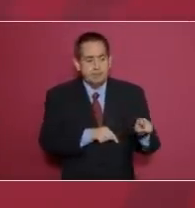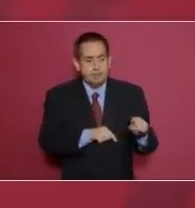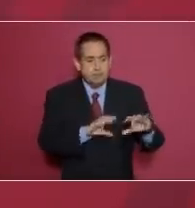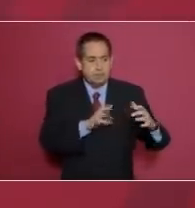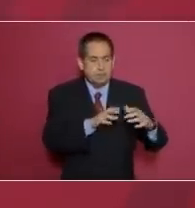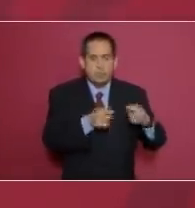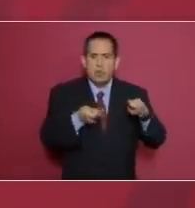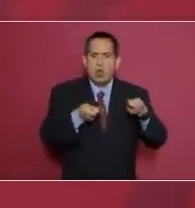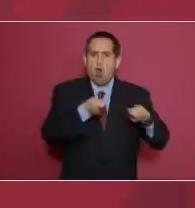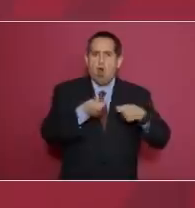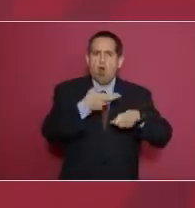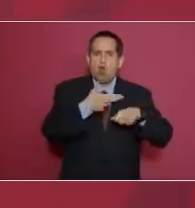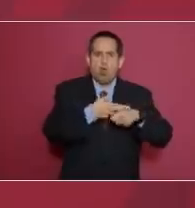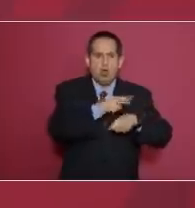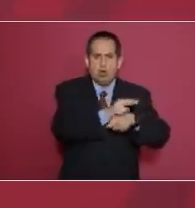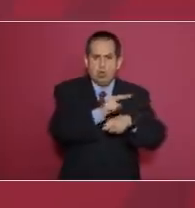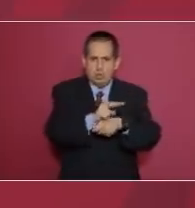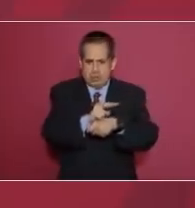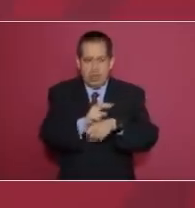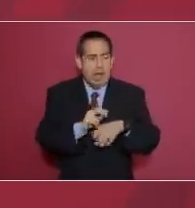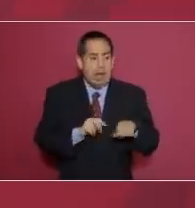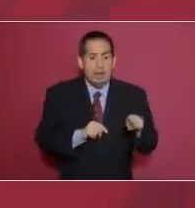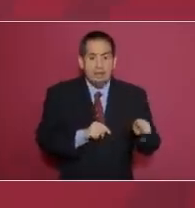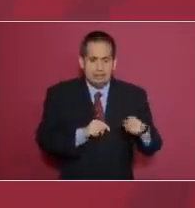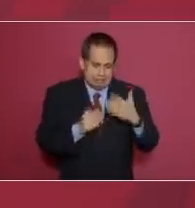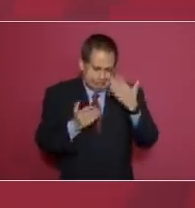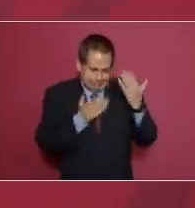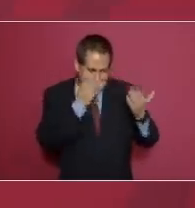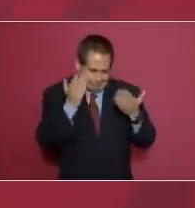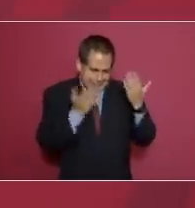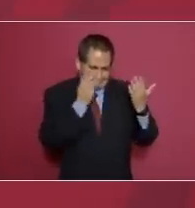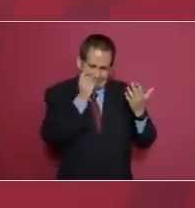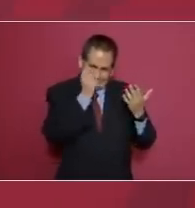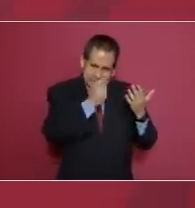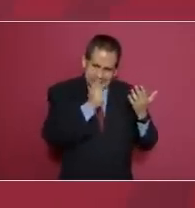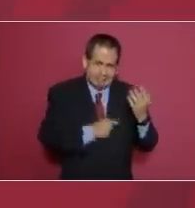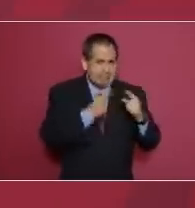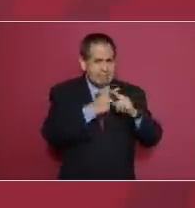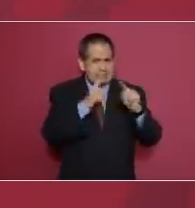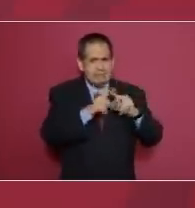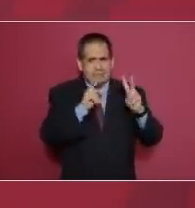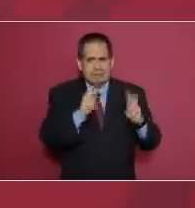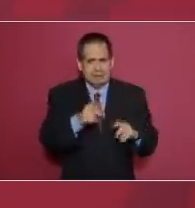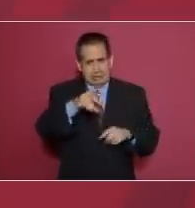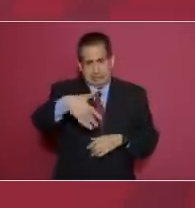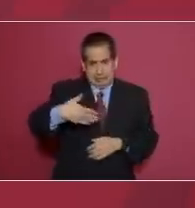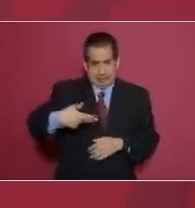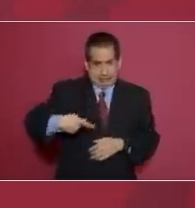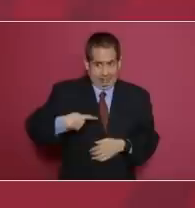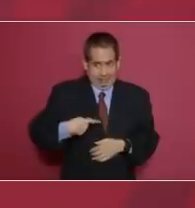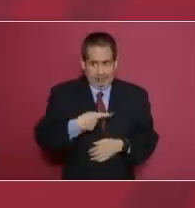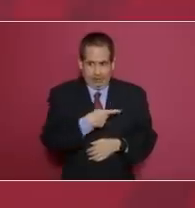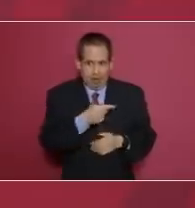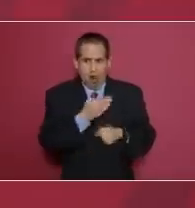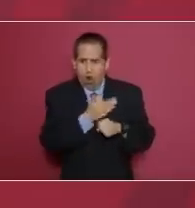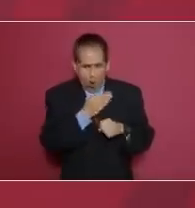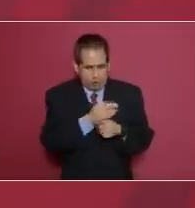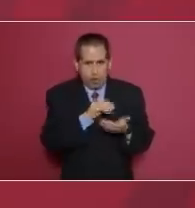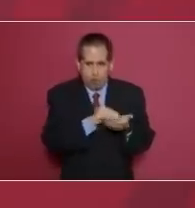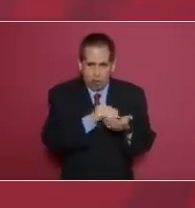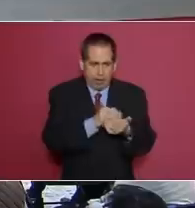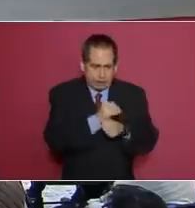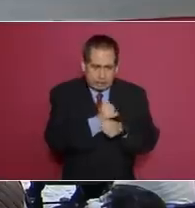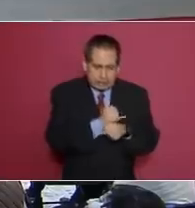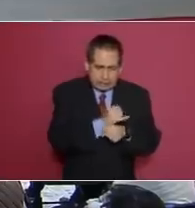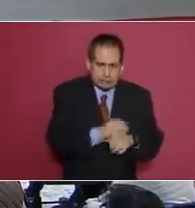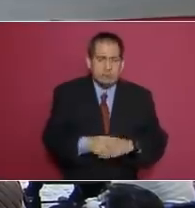de Contraloría Interior, que es la que está revisando todos los temas que estás preguntando y está en ese proceso.